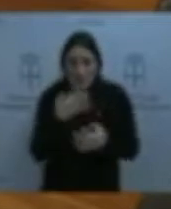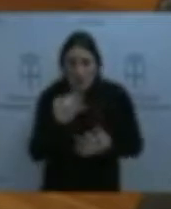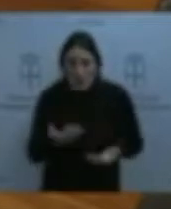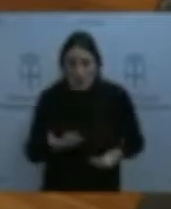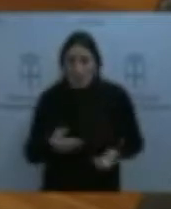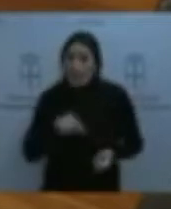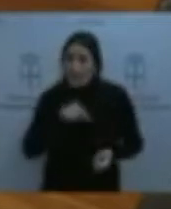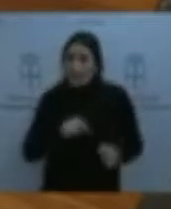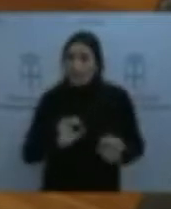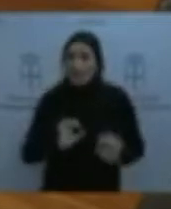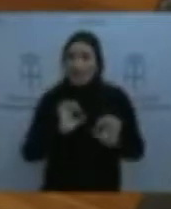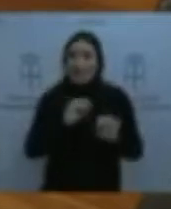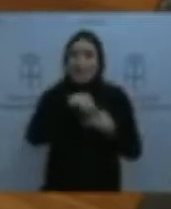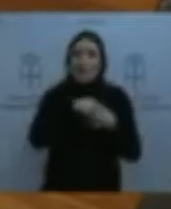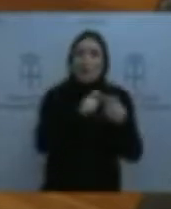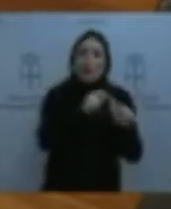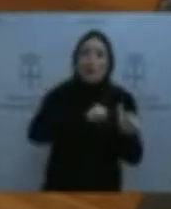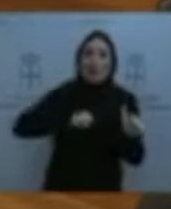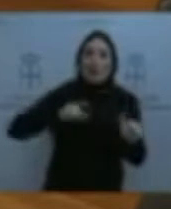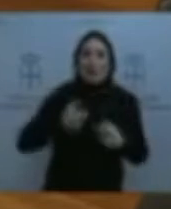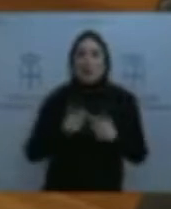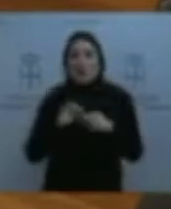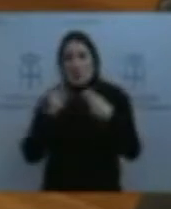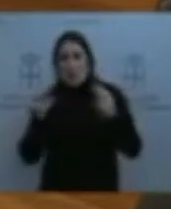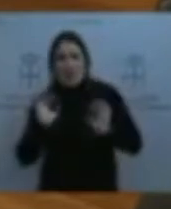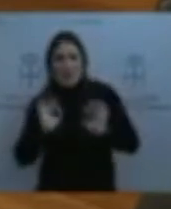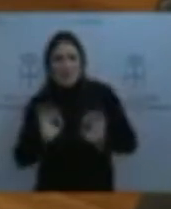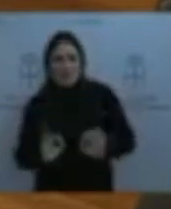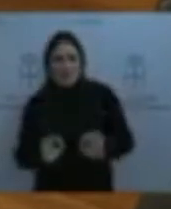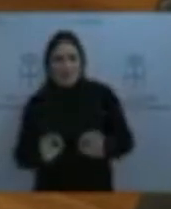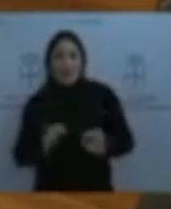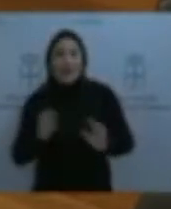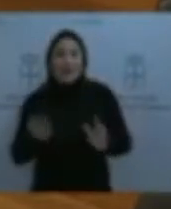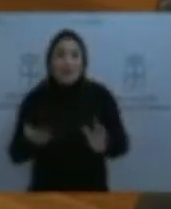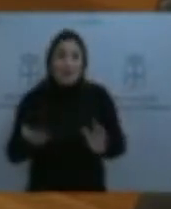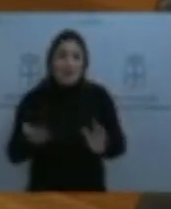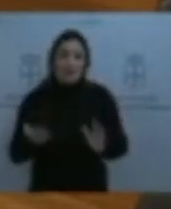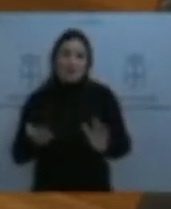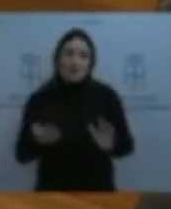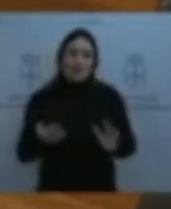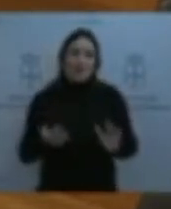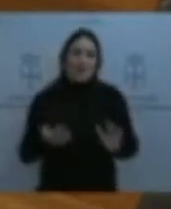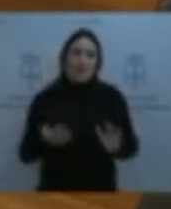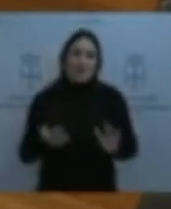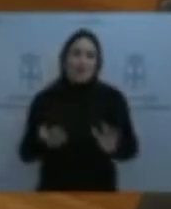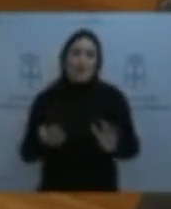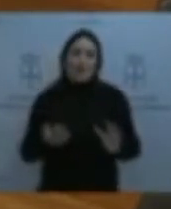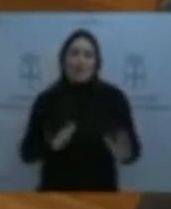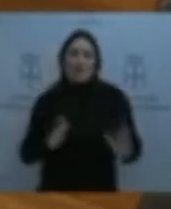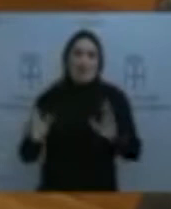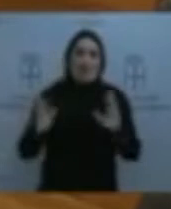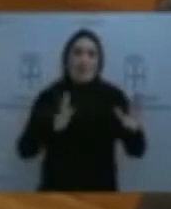es así tanto en el sector privado como en el sector público. Por tanto, la existencia de un margen